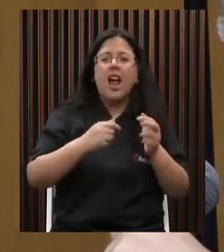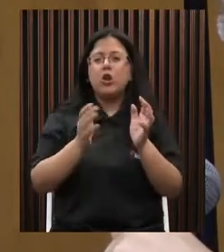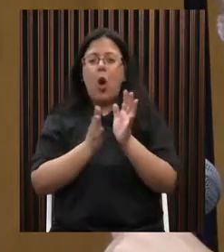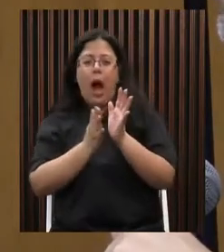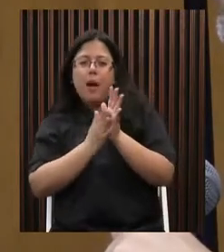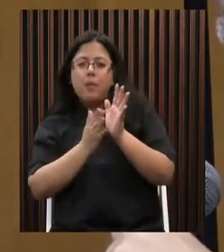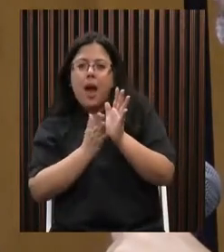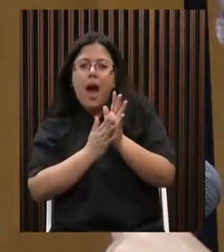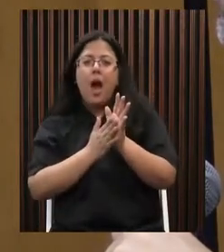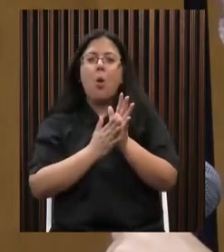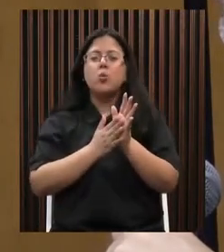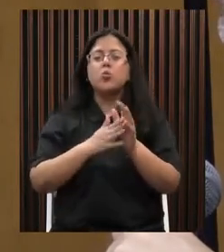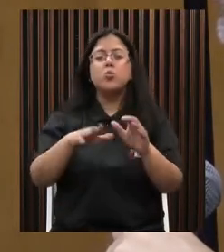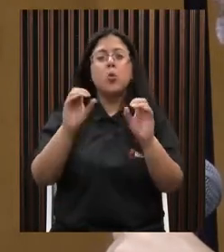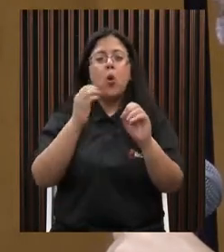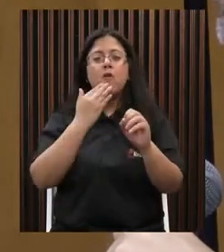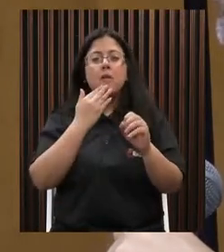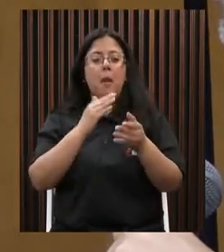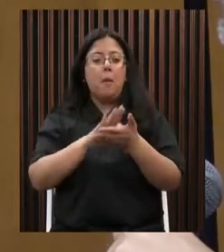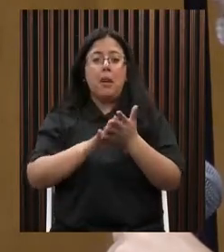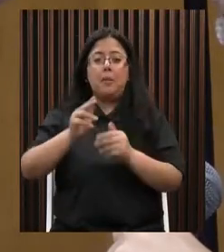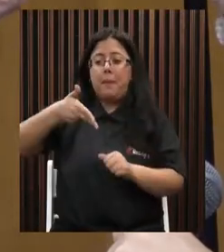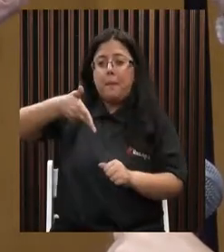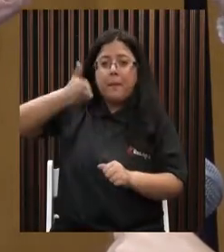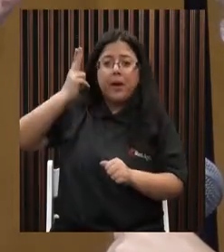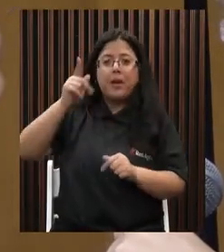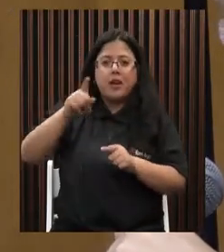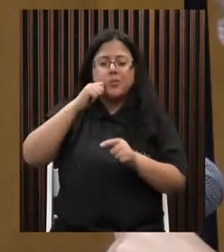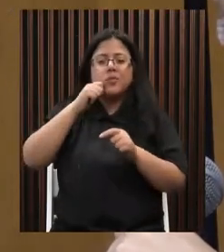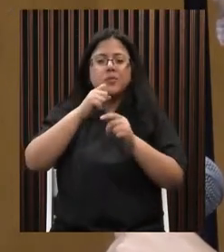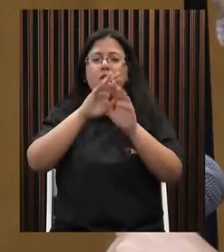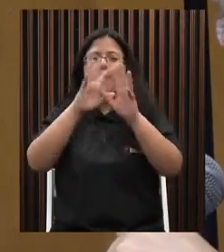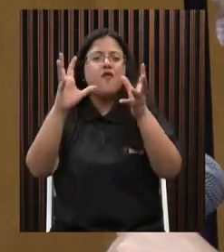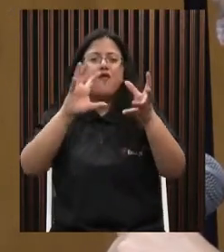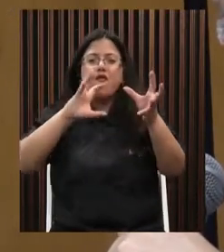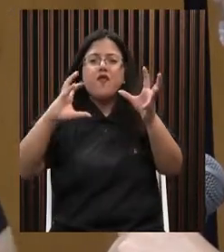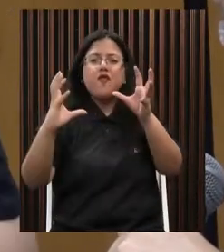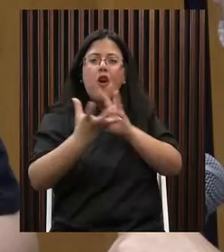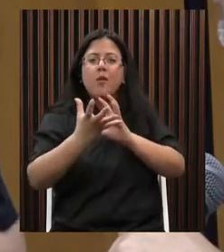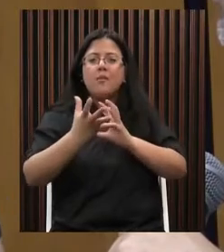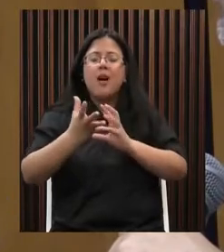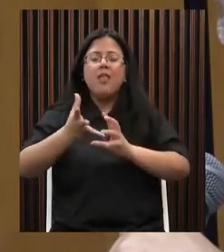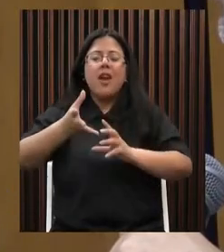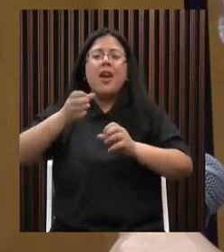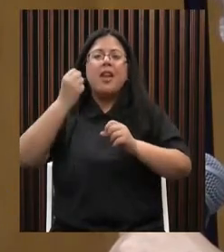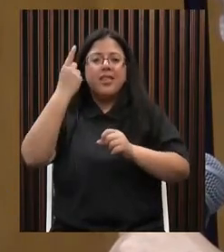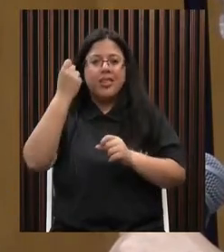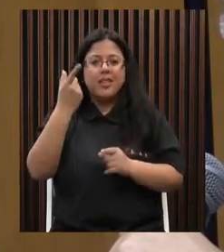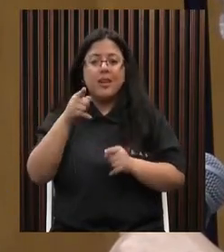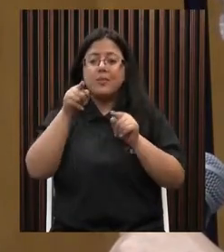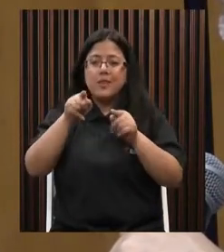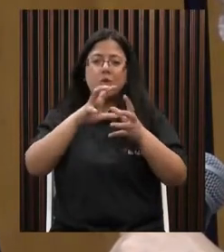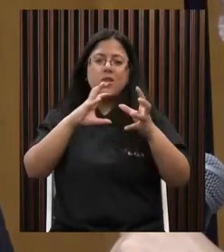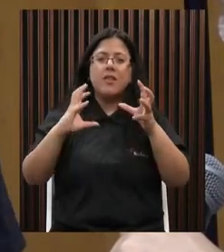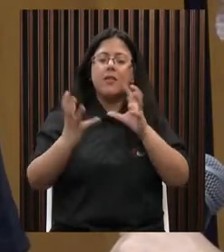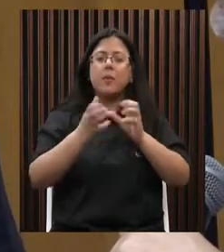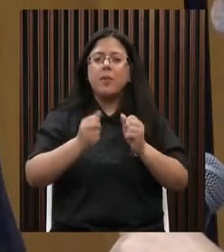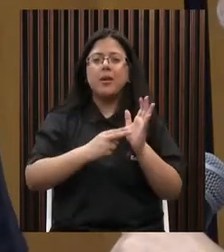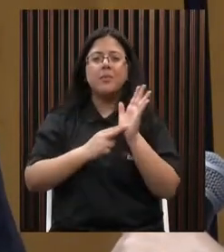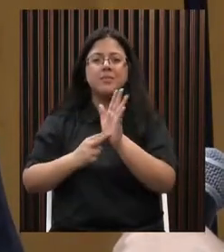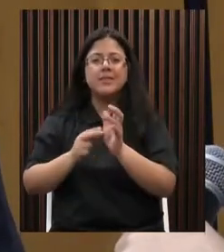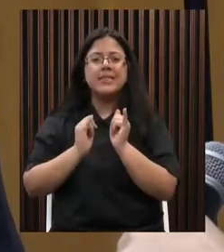aplauso, o por ejemplo, un disparo, y esa va a ser la forma de graficarlo. Esta es una de las formas de poder presentar